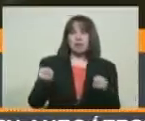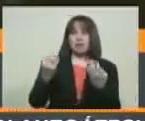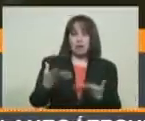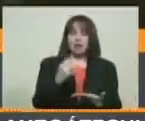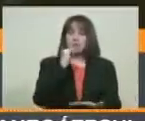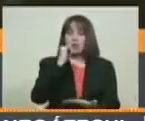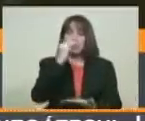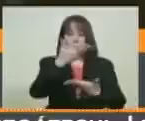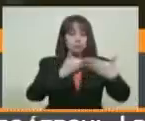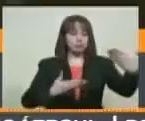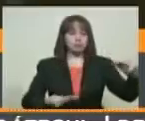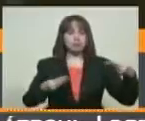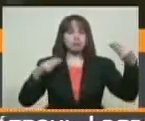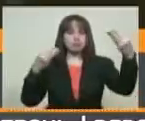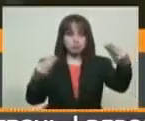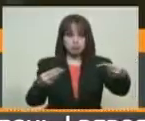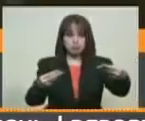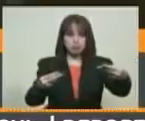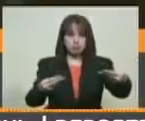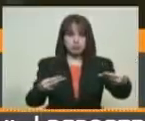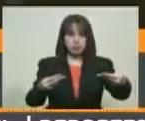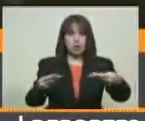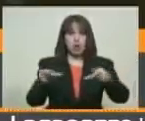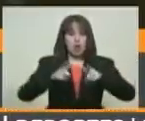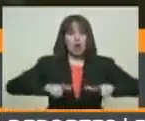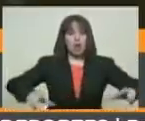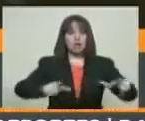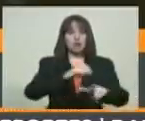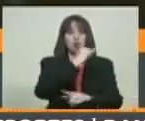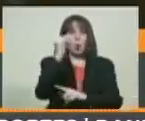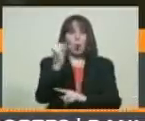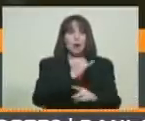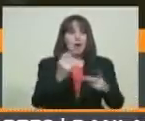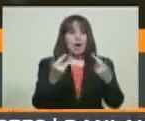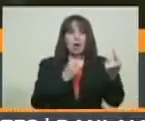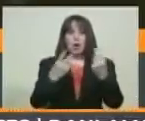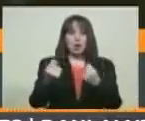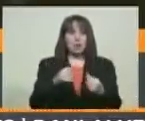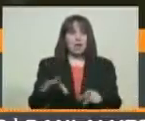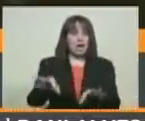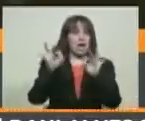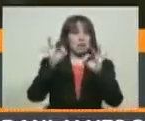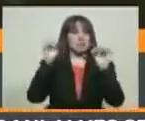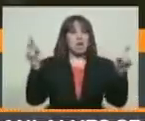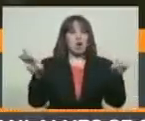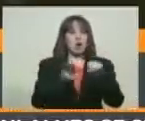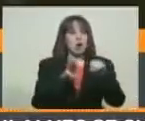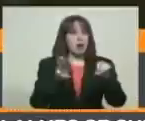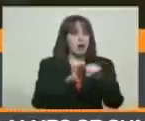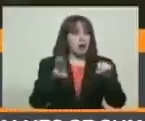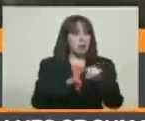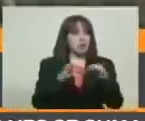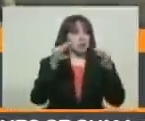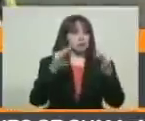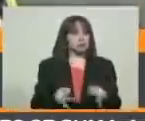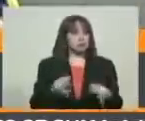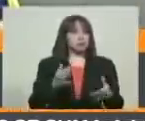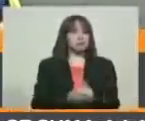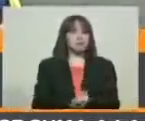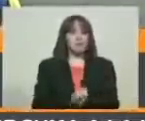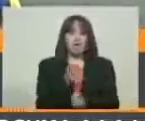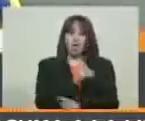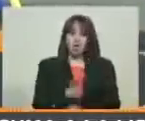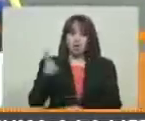al estado Sucre una zona económica especial en Cumaná con el petro como la moneda de